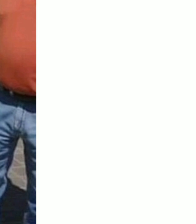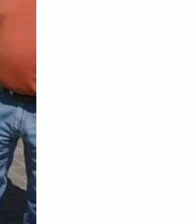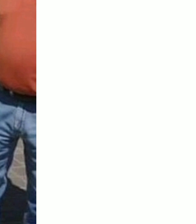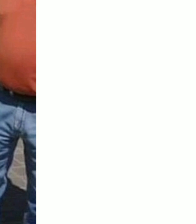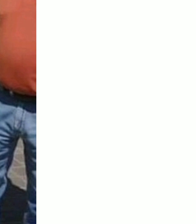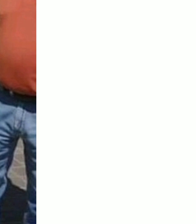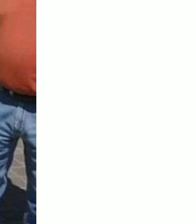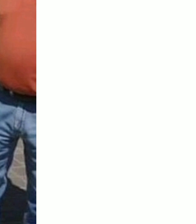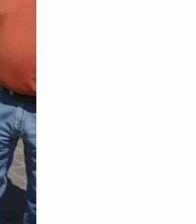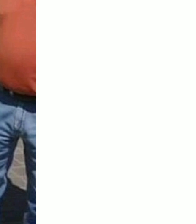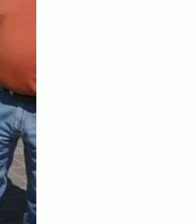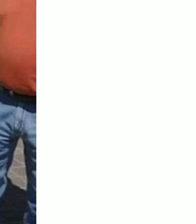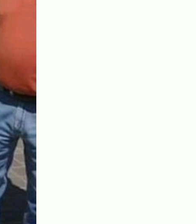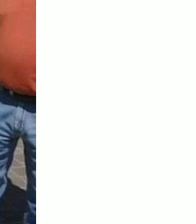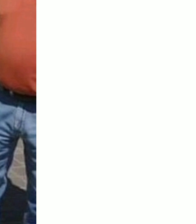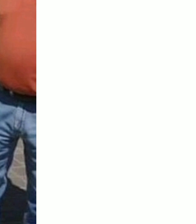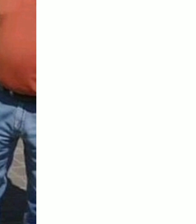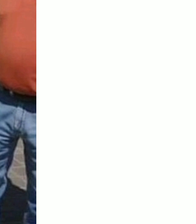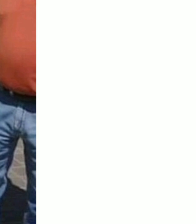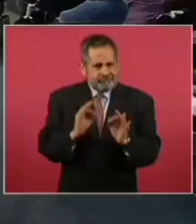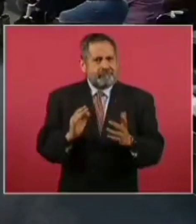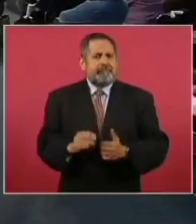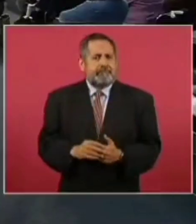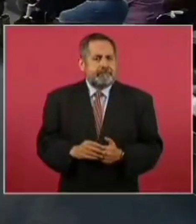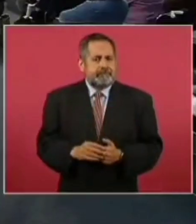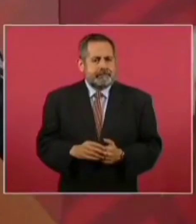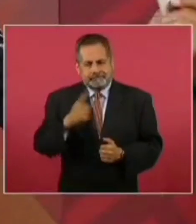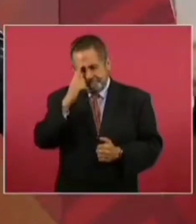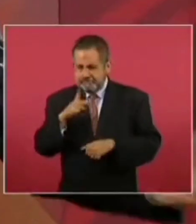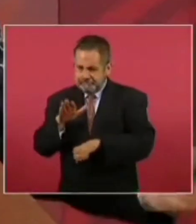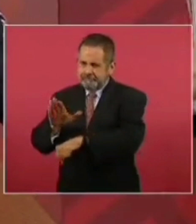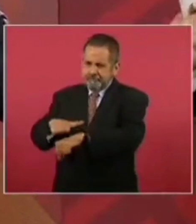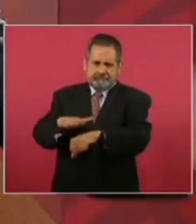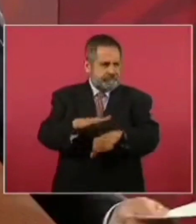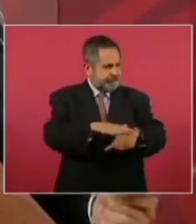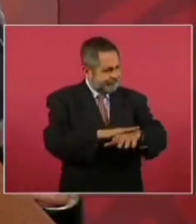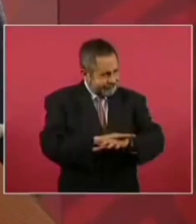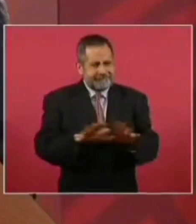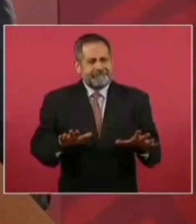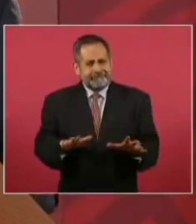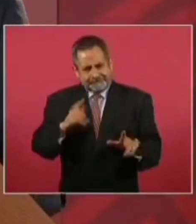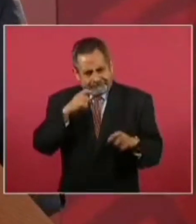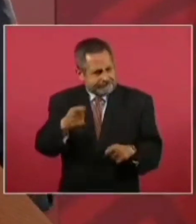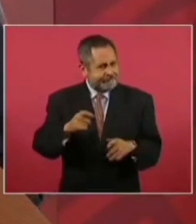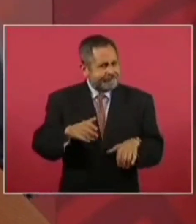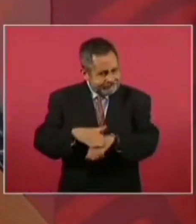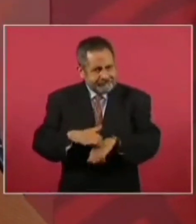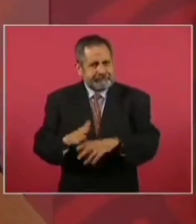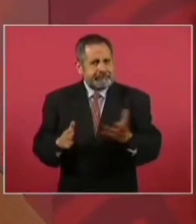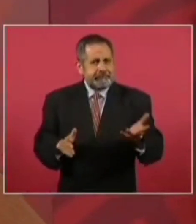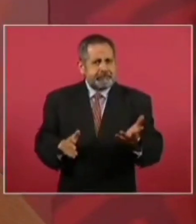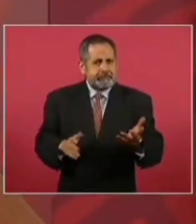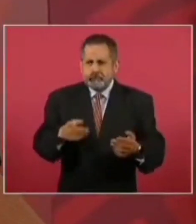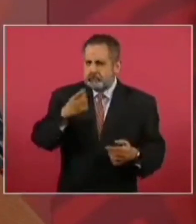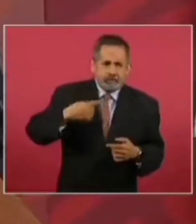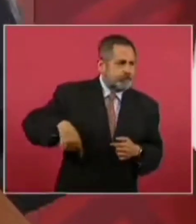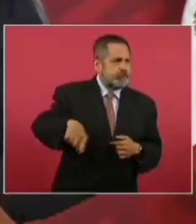Biden condenaba al activista Julian Assange. Exhortar, para pedir, para llamar a